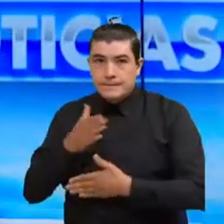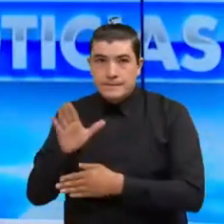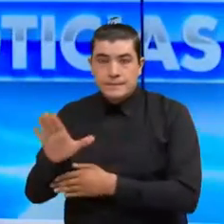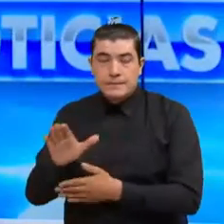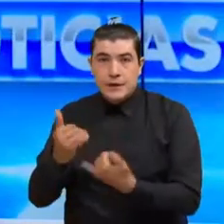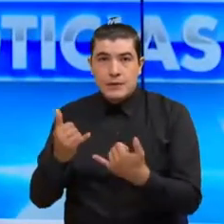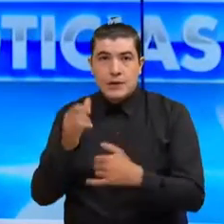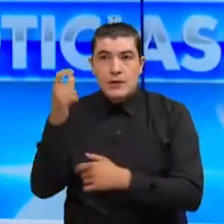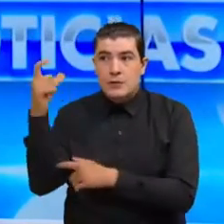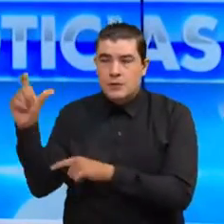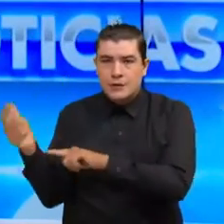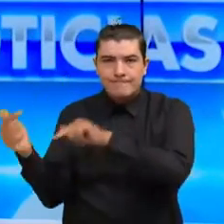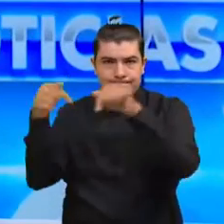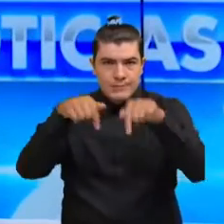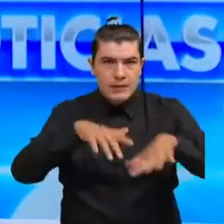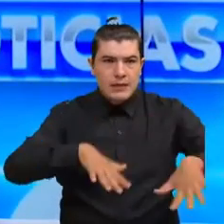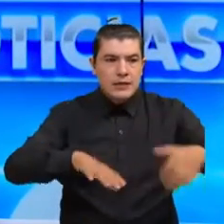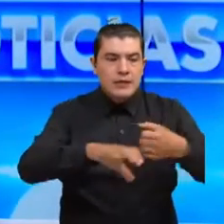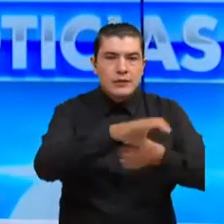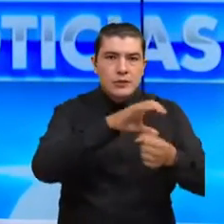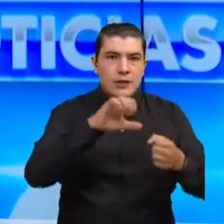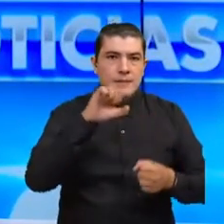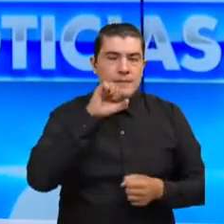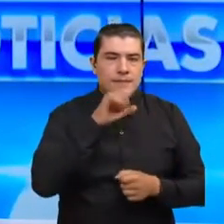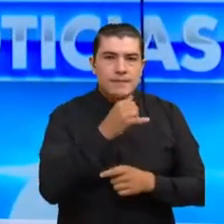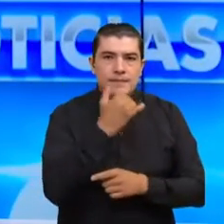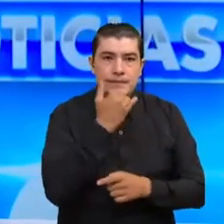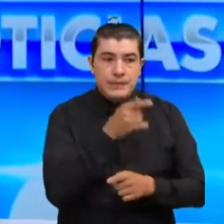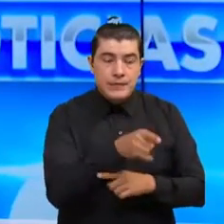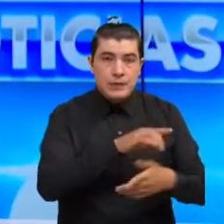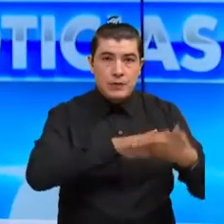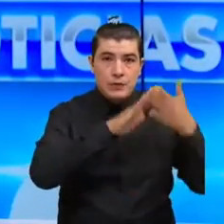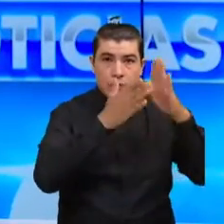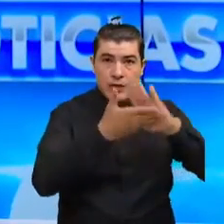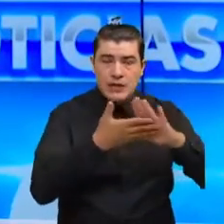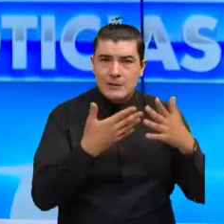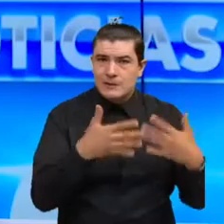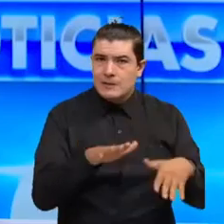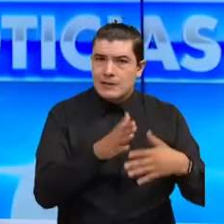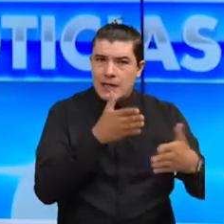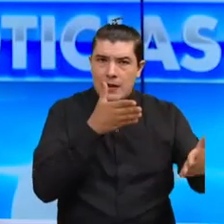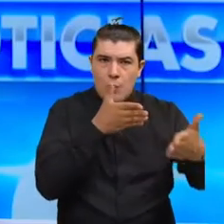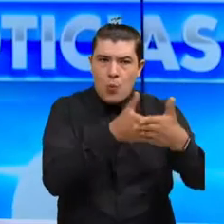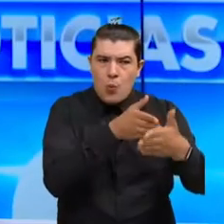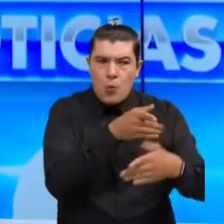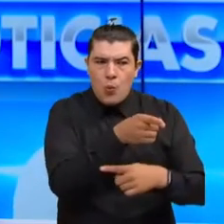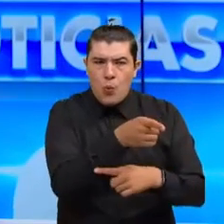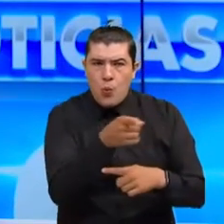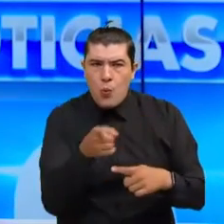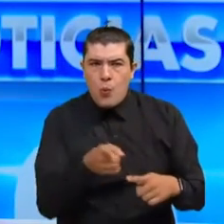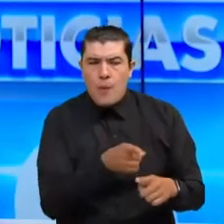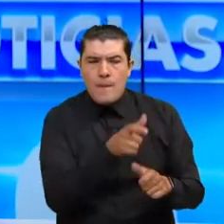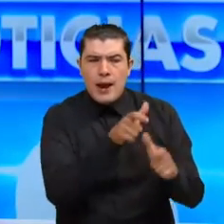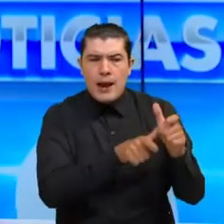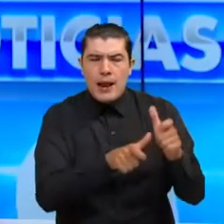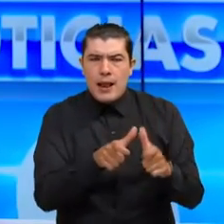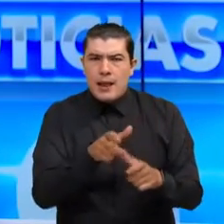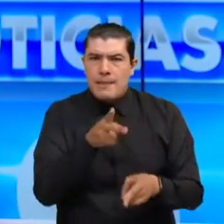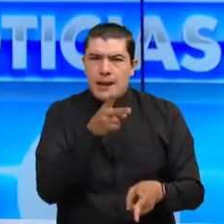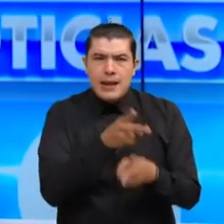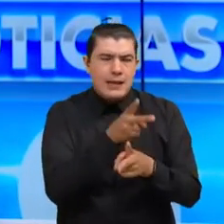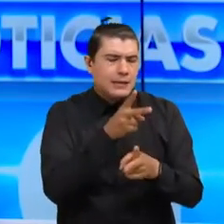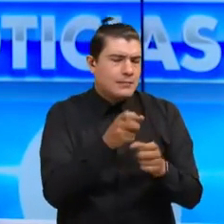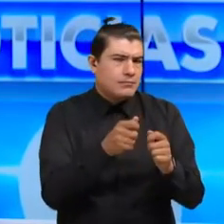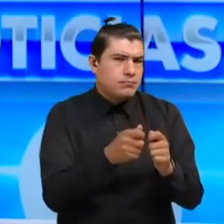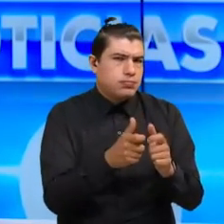Nos trasladamos rápidamente a Barranca Bermeja porque la comunidad del puerto petrolero denuncia que la inseguridad no se detiene. Cuatro hidrolavadoras